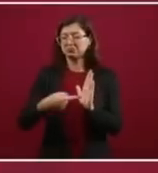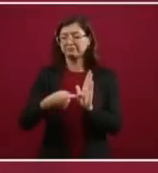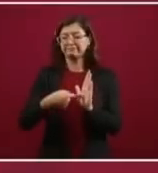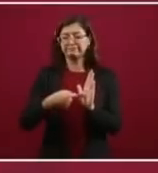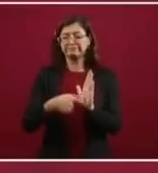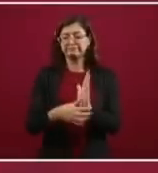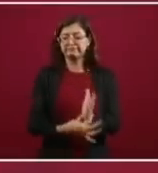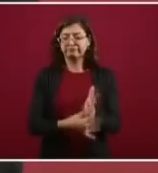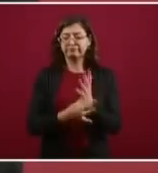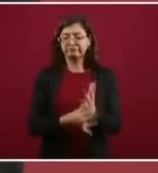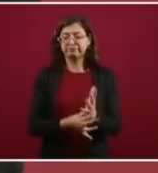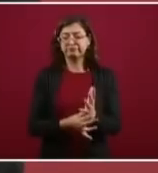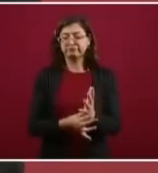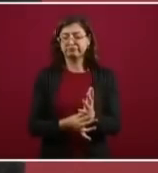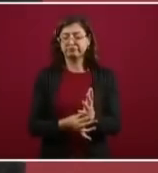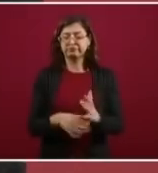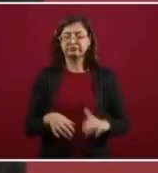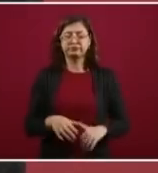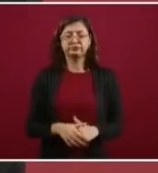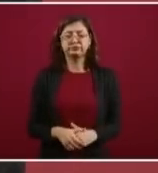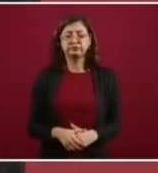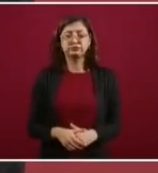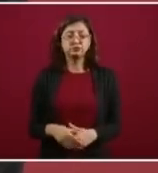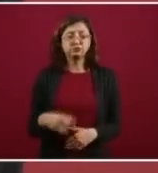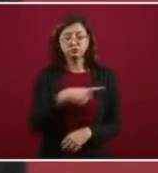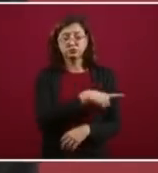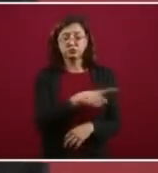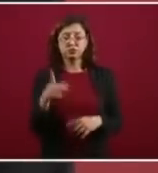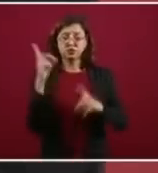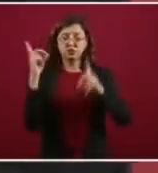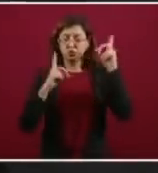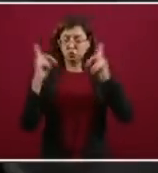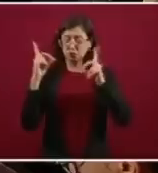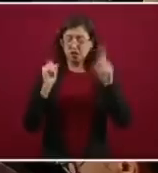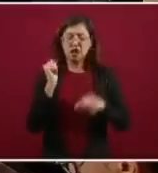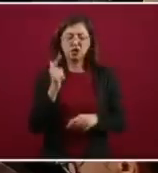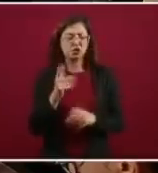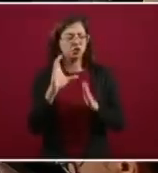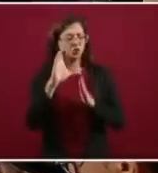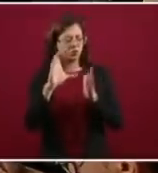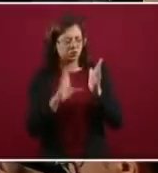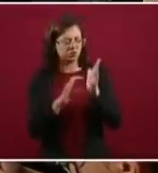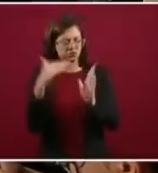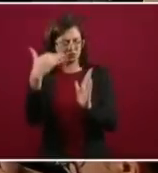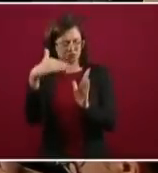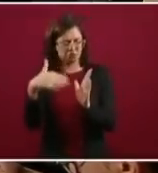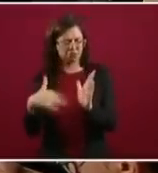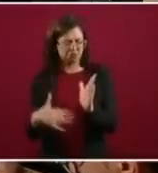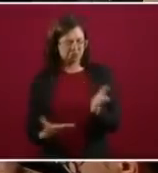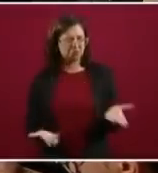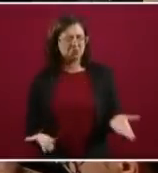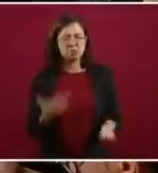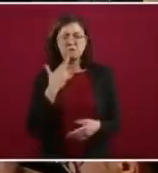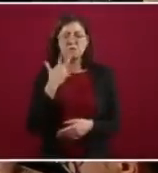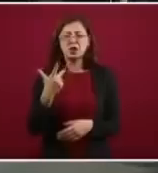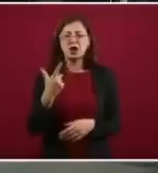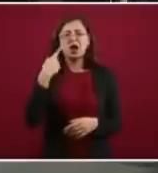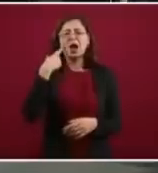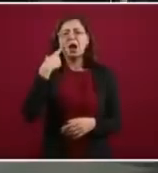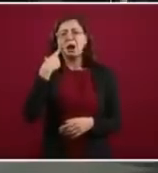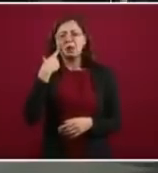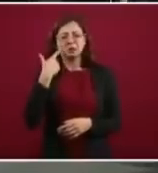que se lea la Constitución. A ver, no podremos ustedes, que son tan